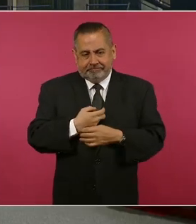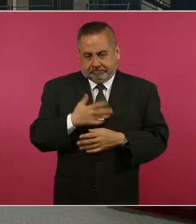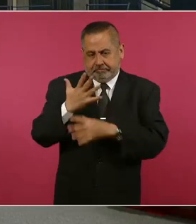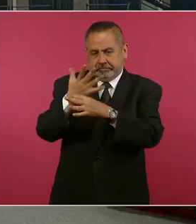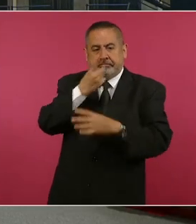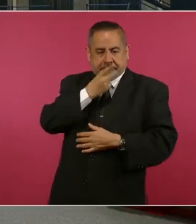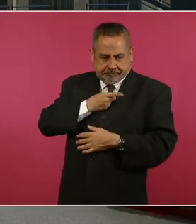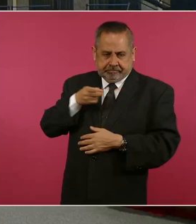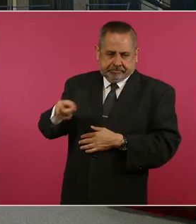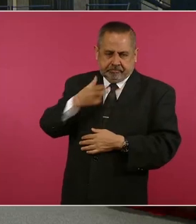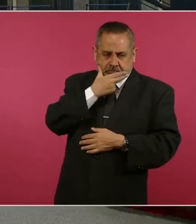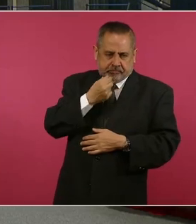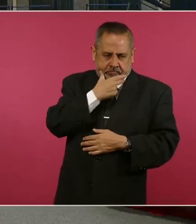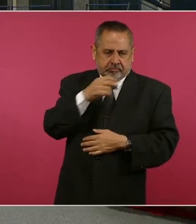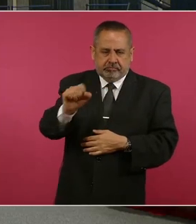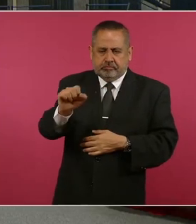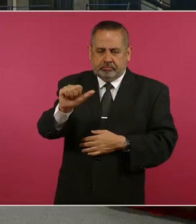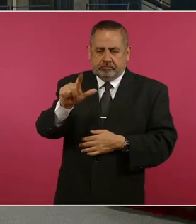corrupto,